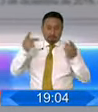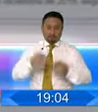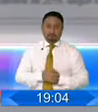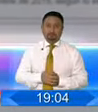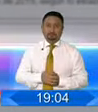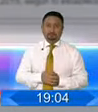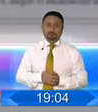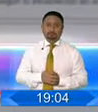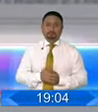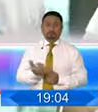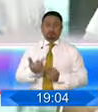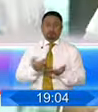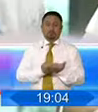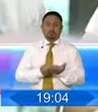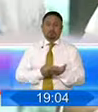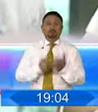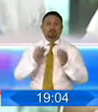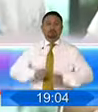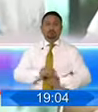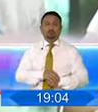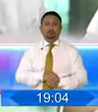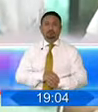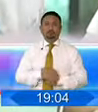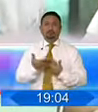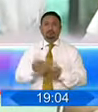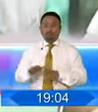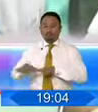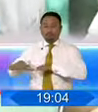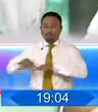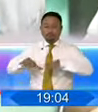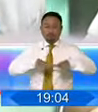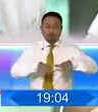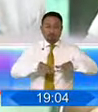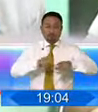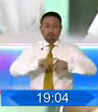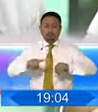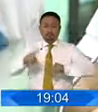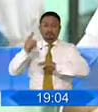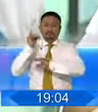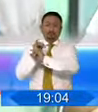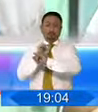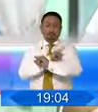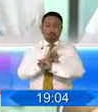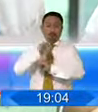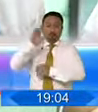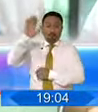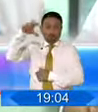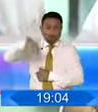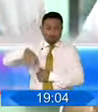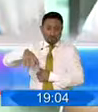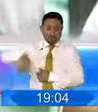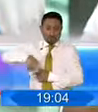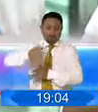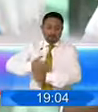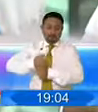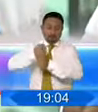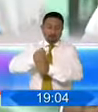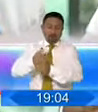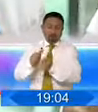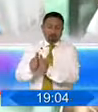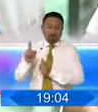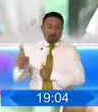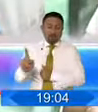mesa es para una eficiente coordinación entre las entidades del Estado, obviamente cada